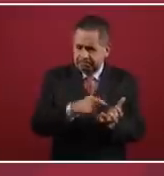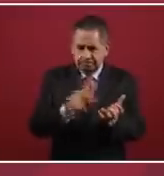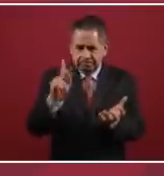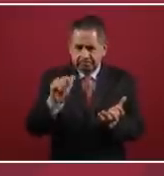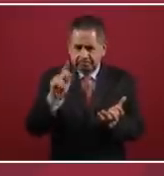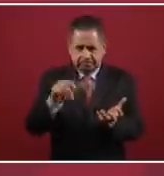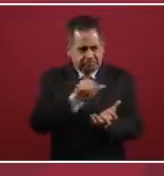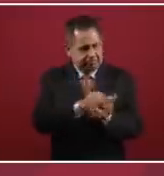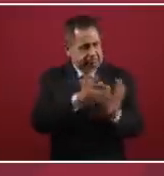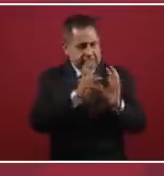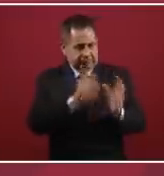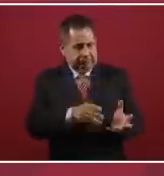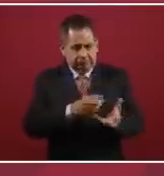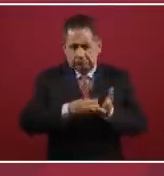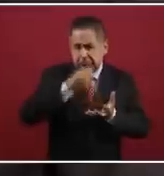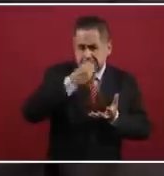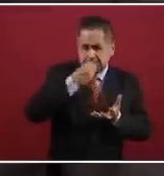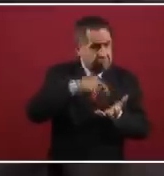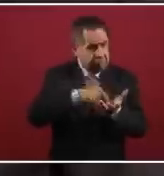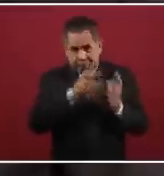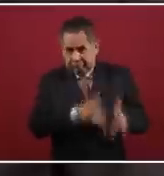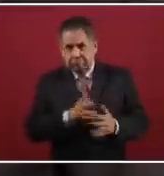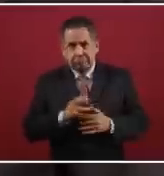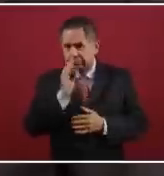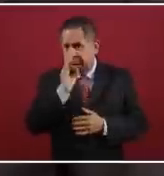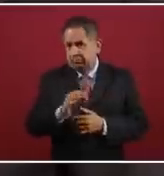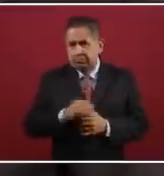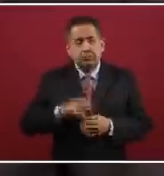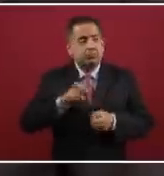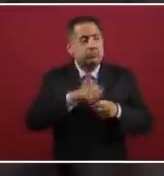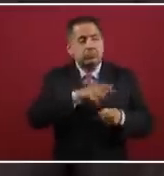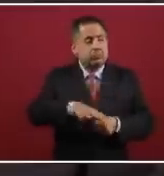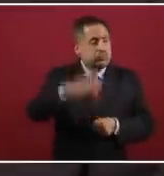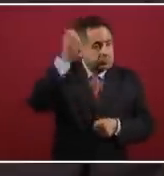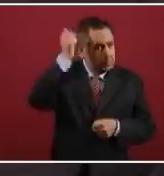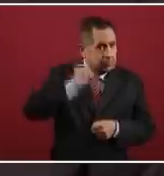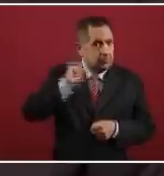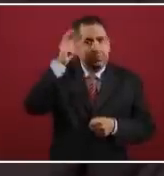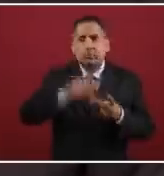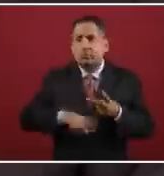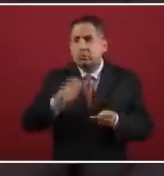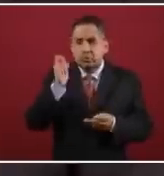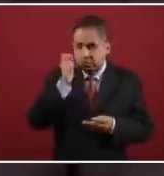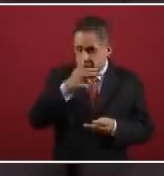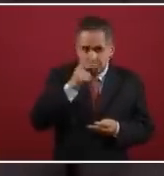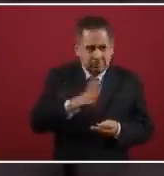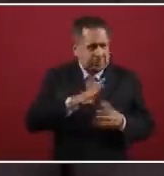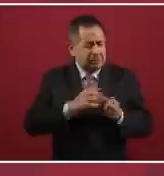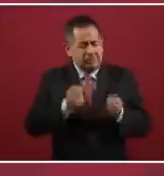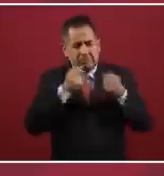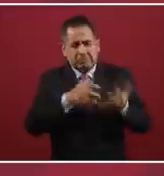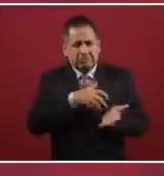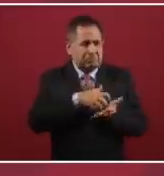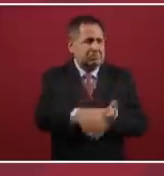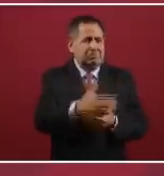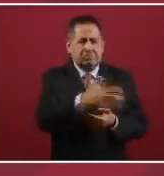Se está sembrando mucha papa en Sinaloa, en Chihuahua.